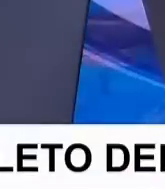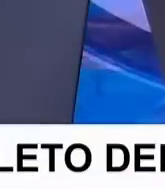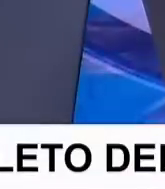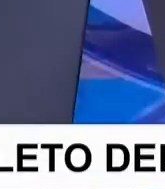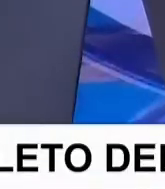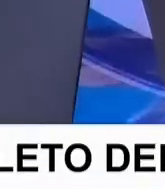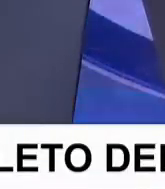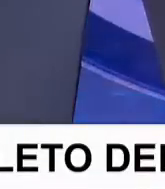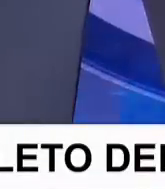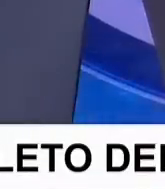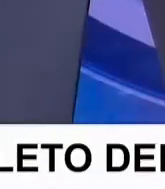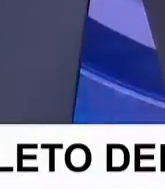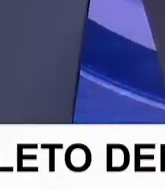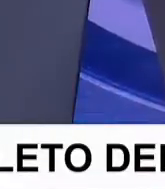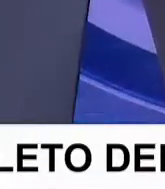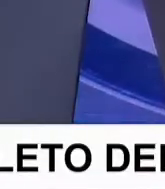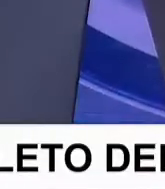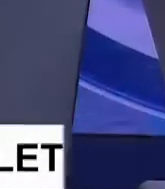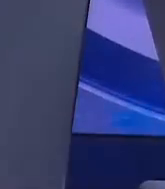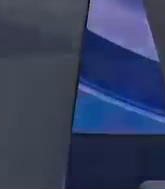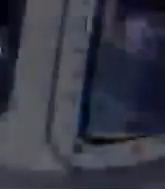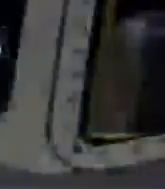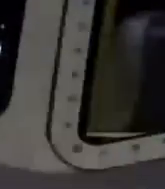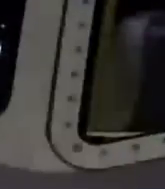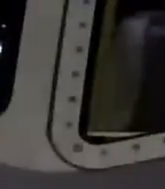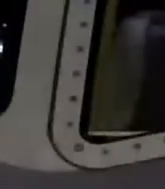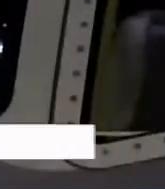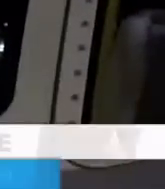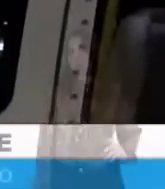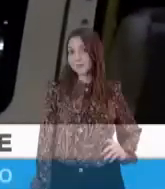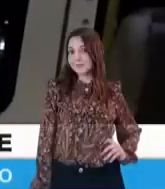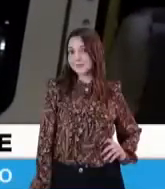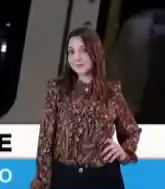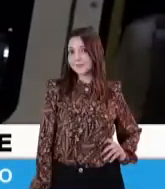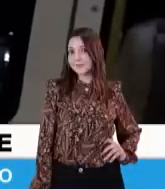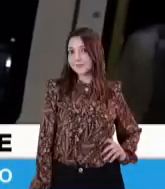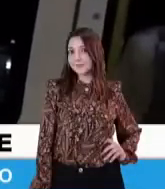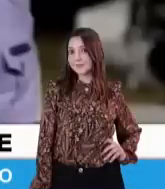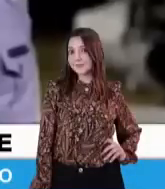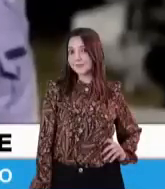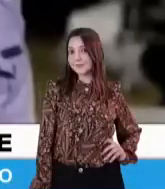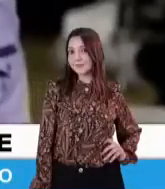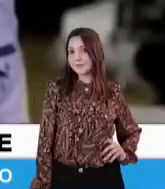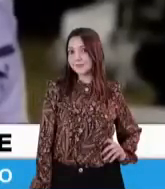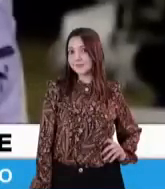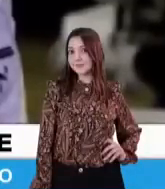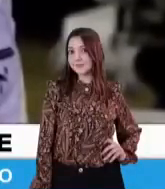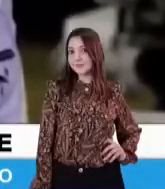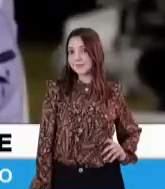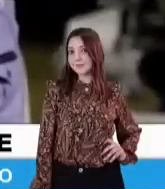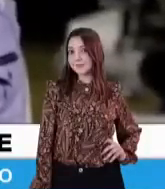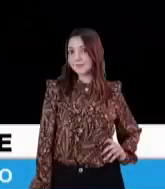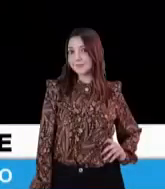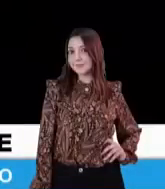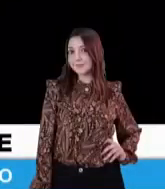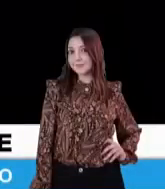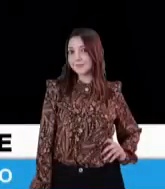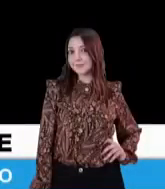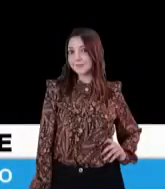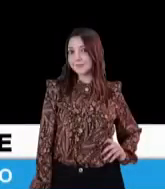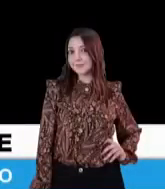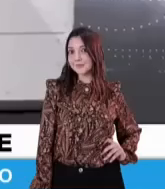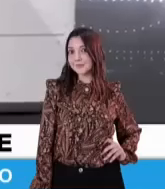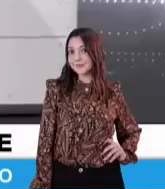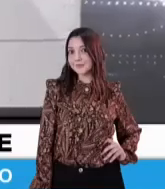escuchamos nuevamente. Sí, efectivamente el presidente Gabriel Boric todavía no llega acá hasta el